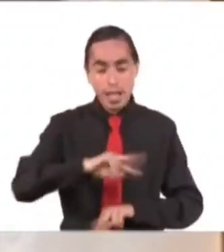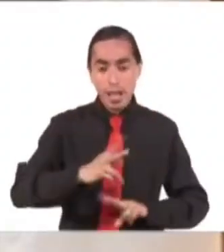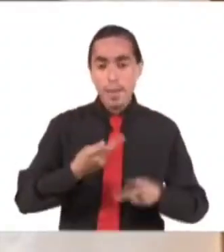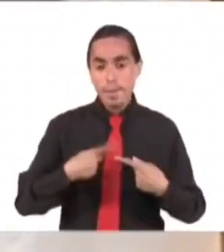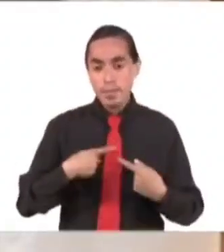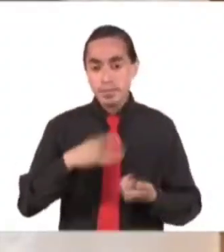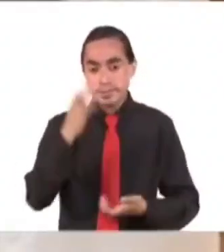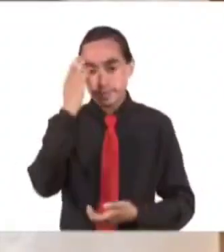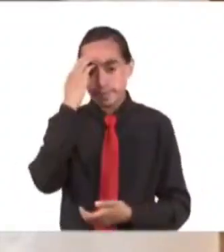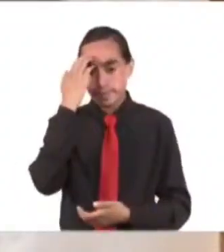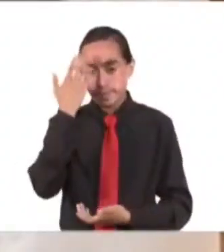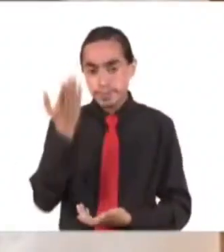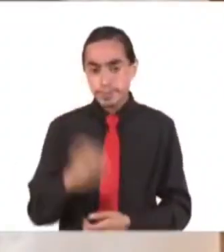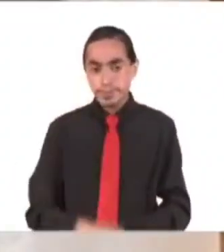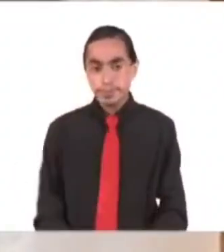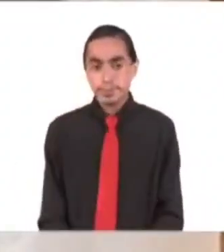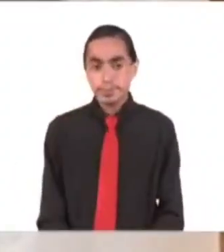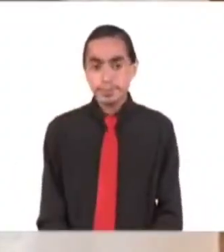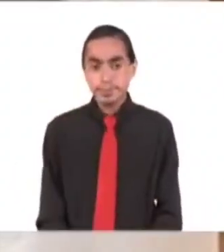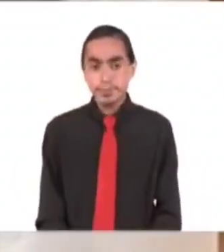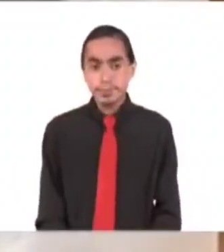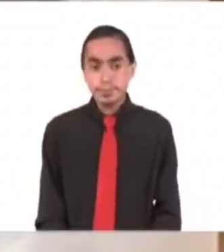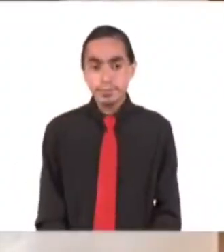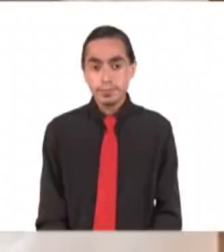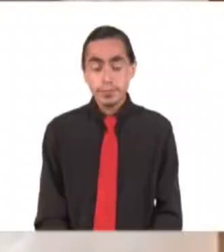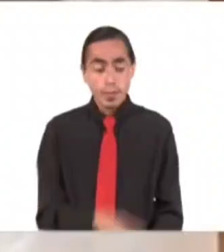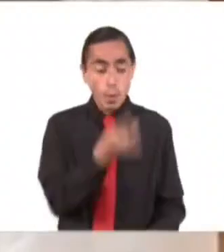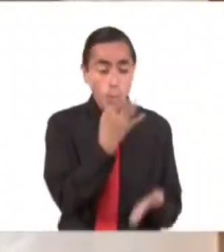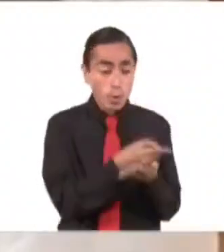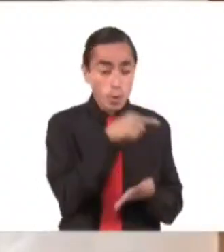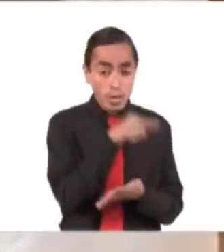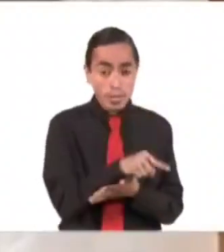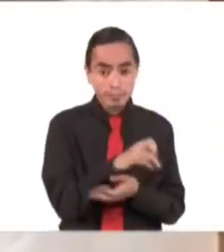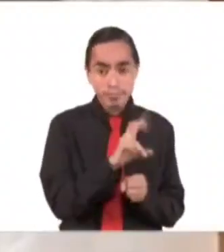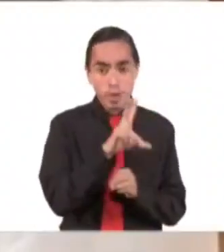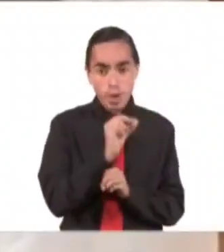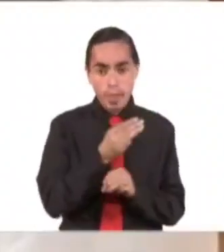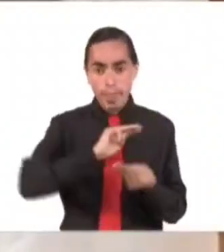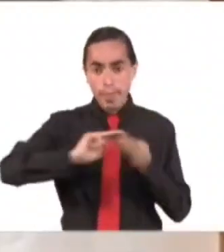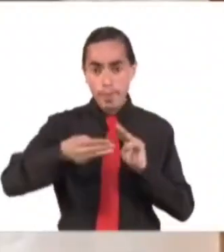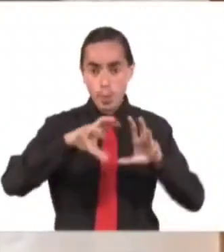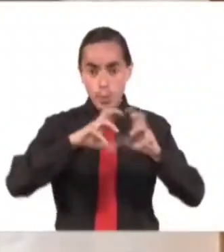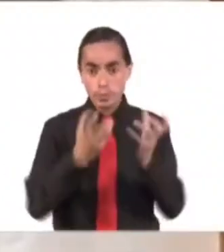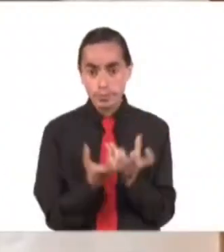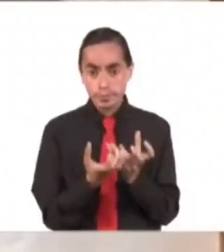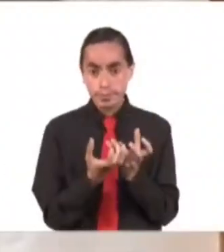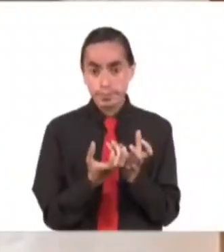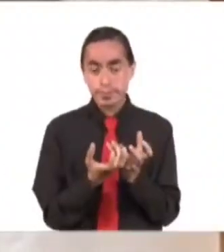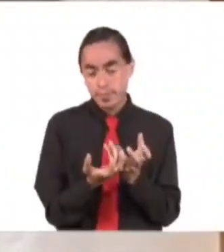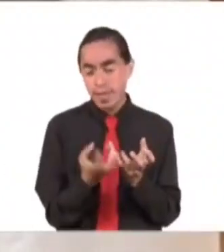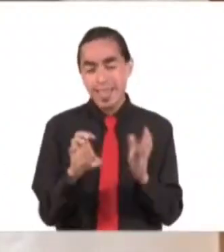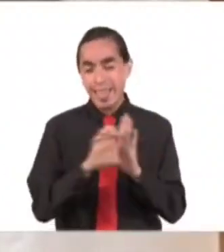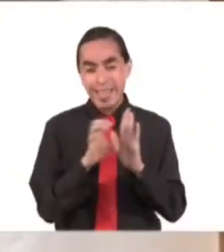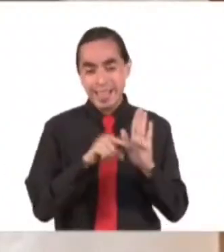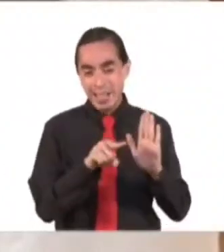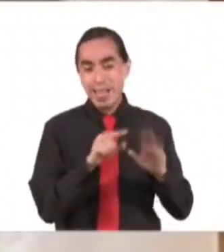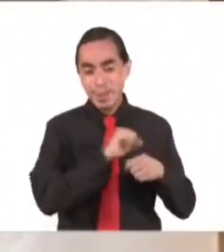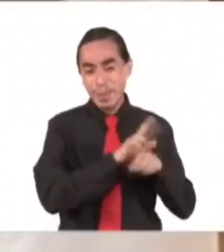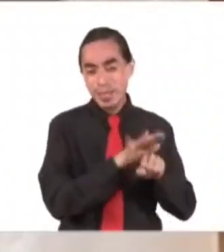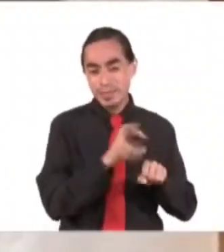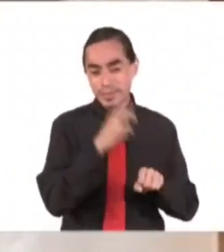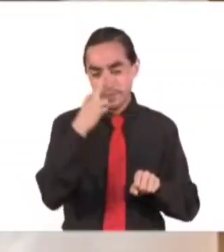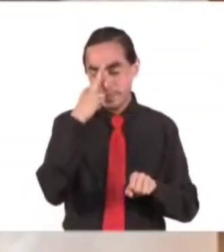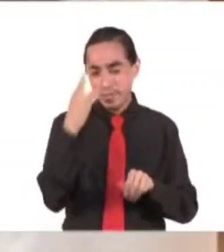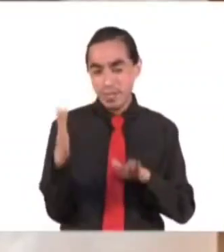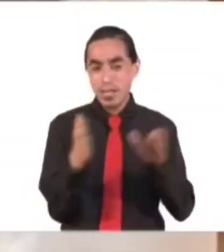con conocimiento que ya se está produciendo, decía yo, no solo aquí, sino en el mundo. La pandemia fue un gran ejemplo, incluso también